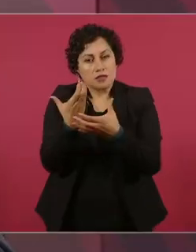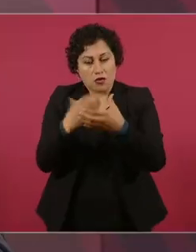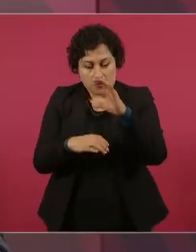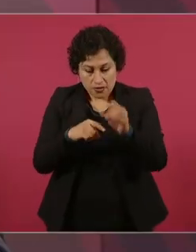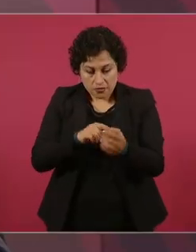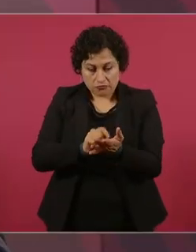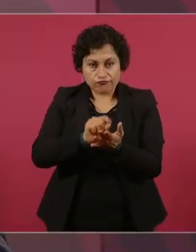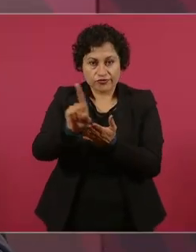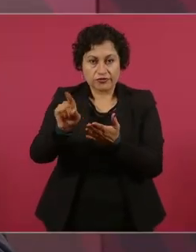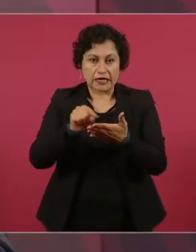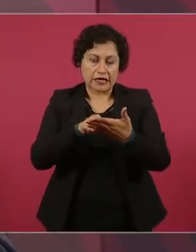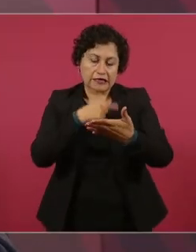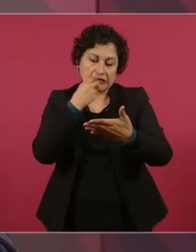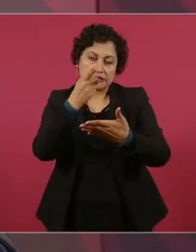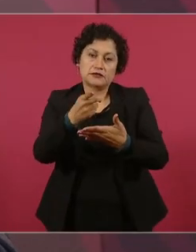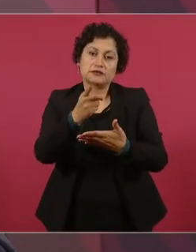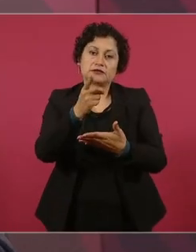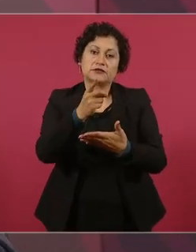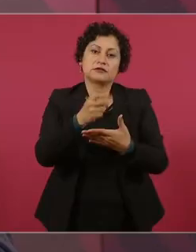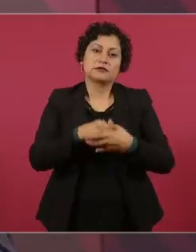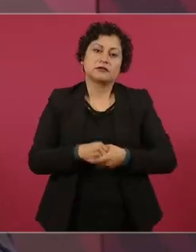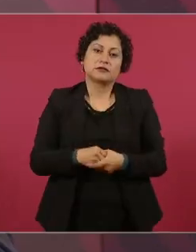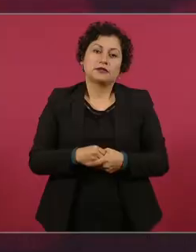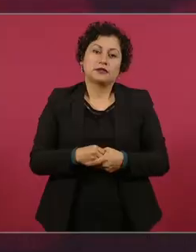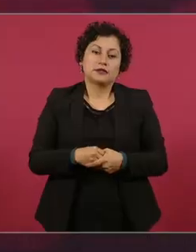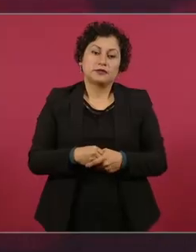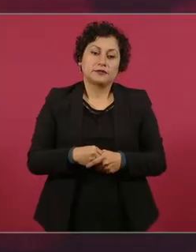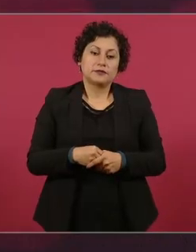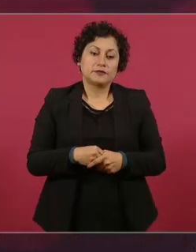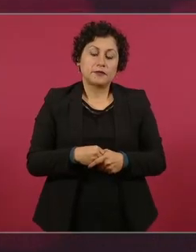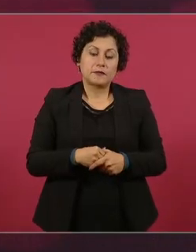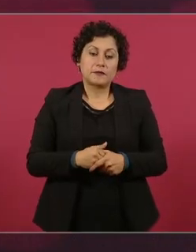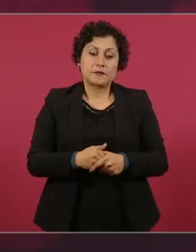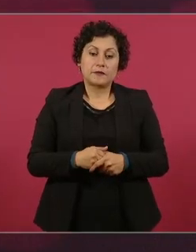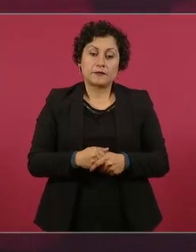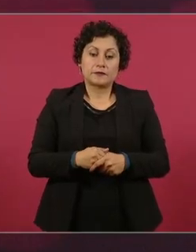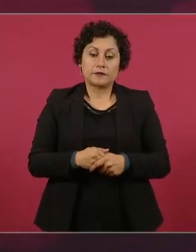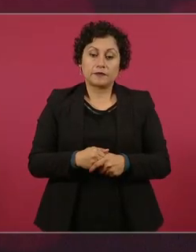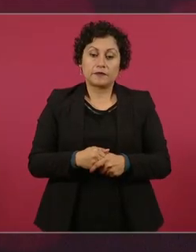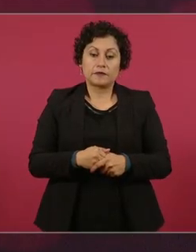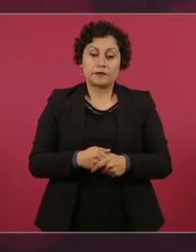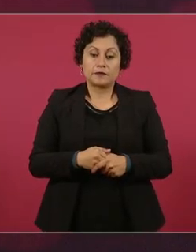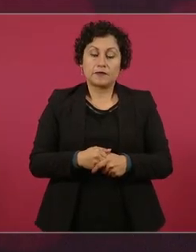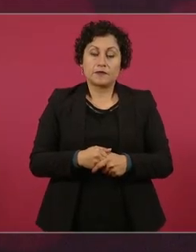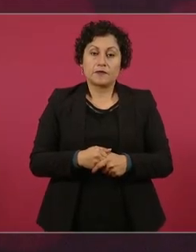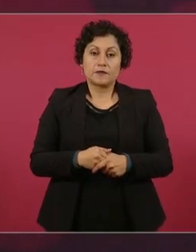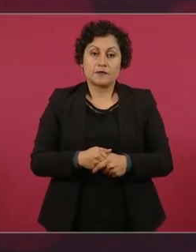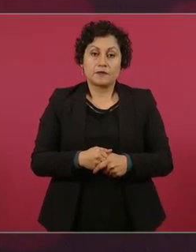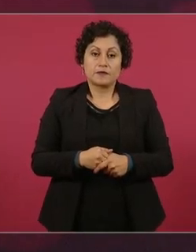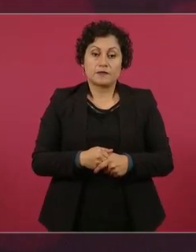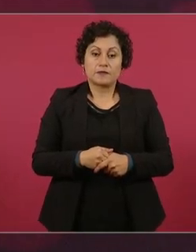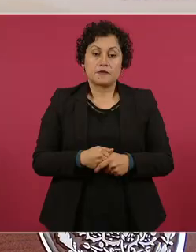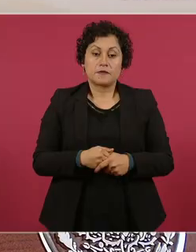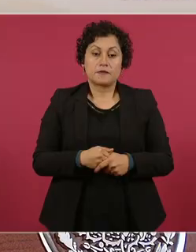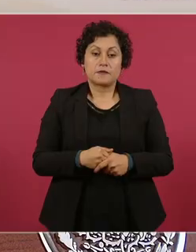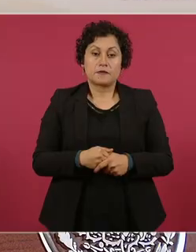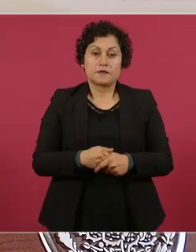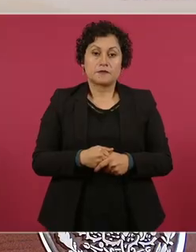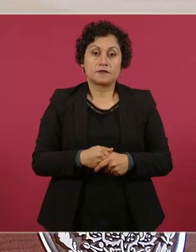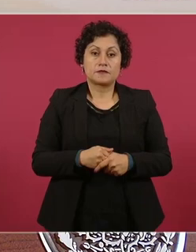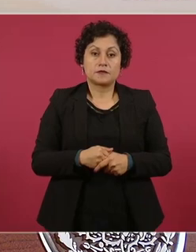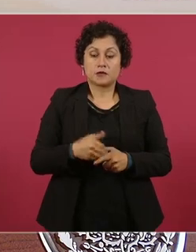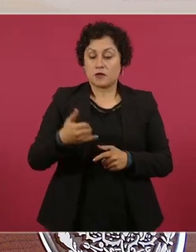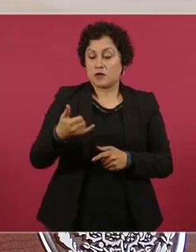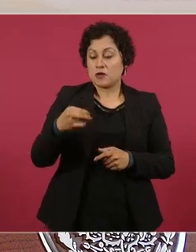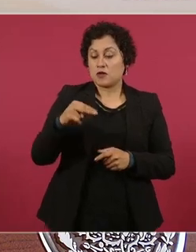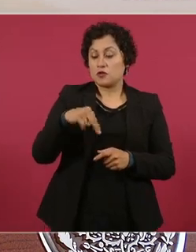ella no tenía que ver con Yunes, que